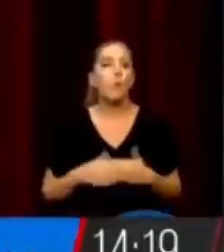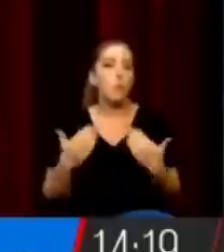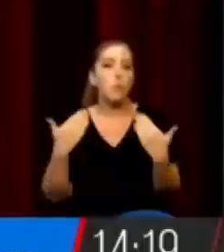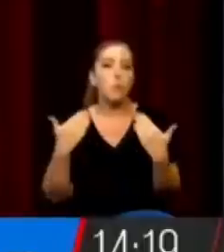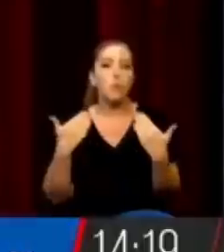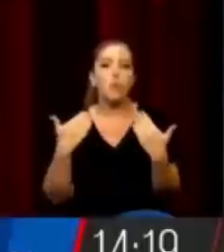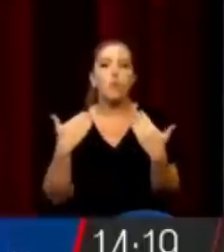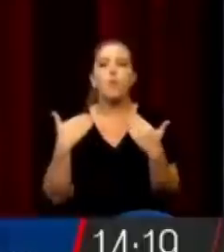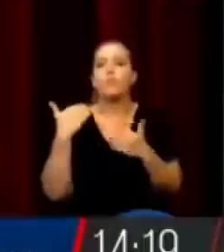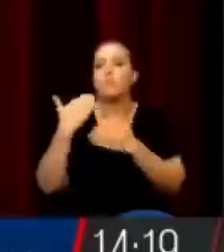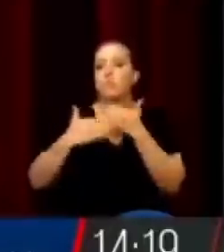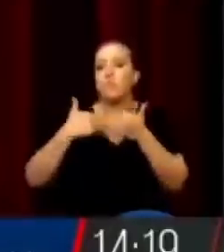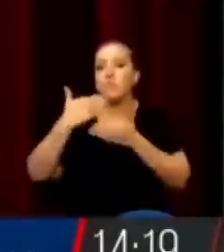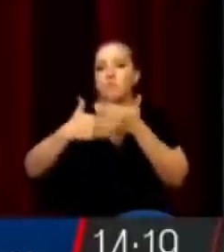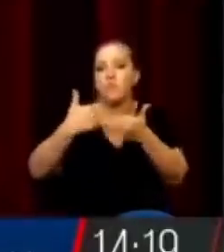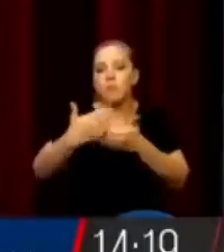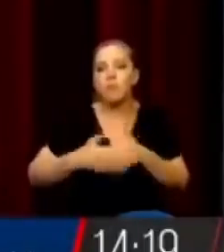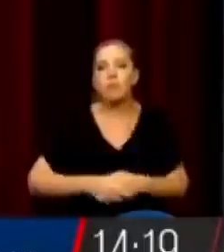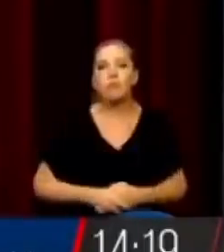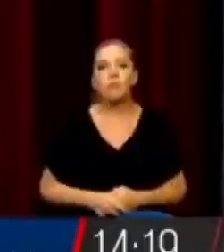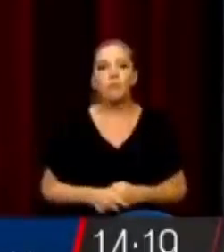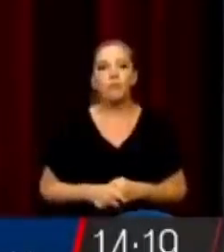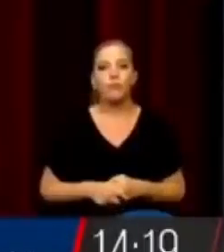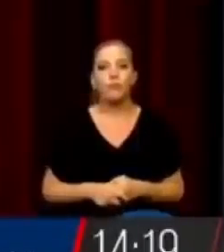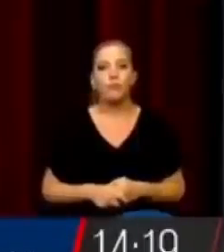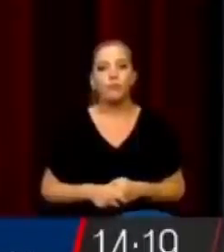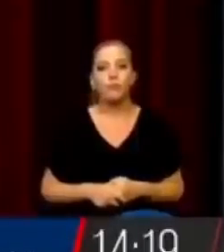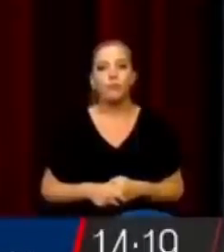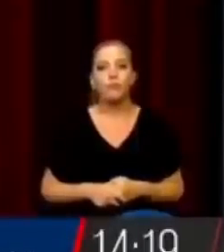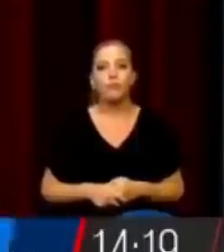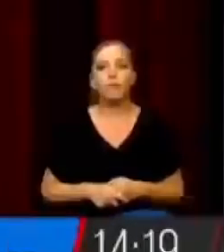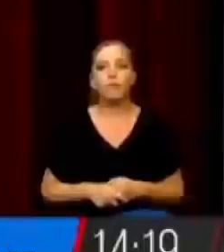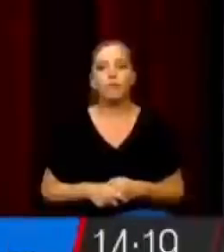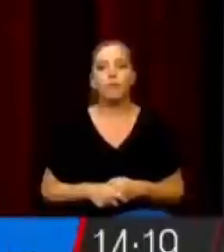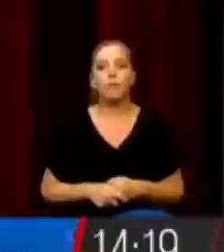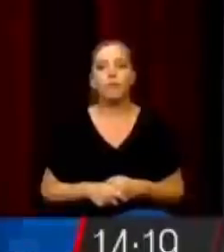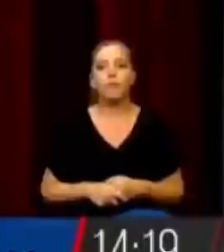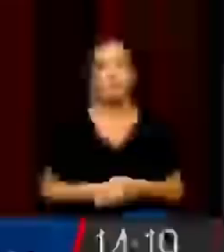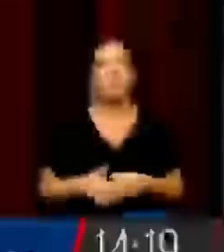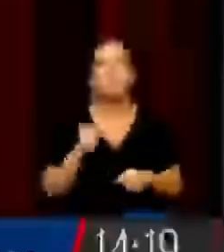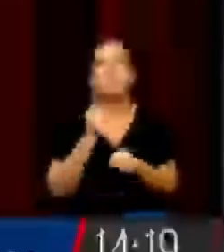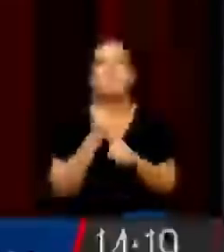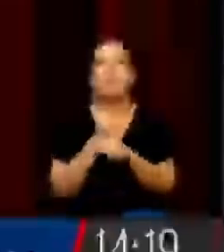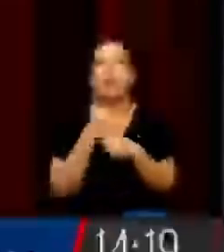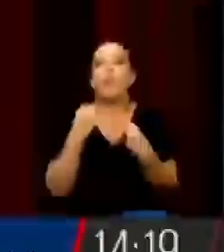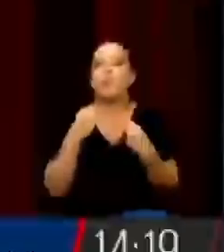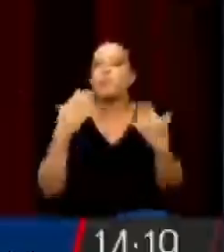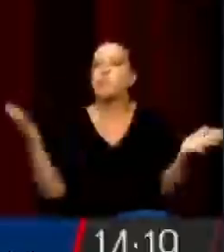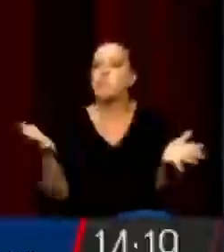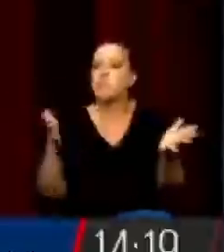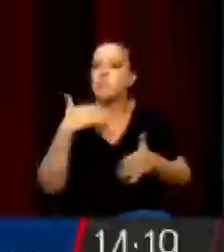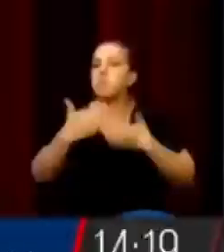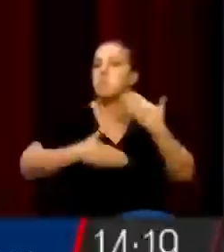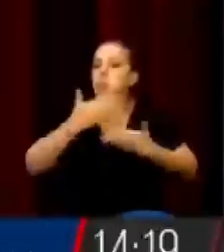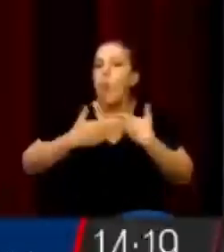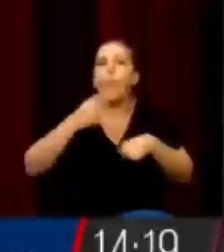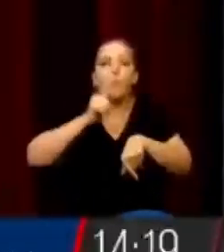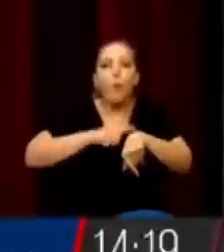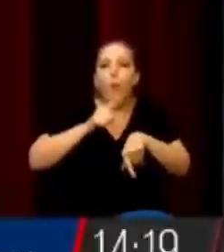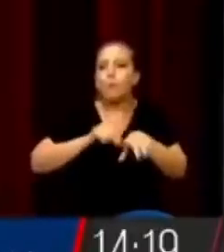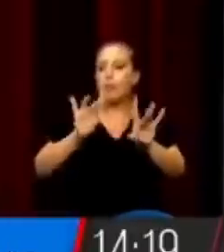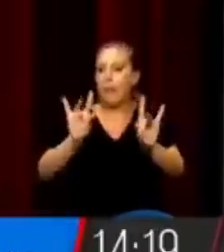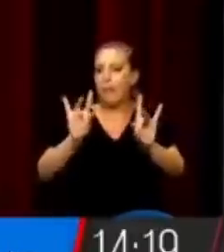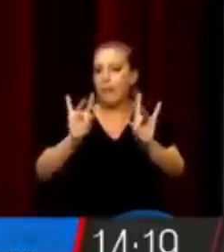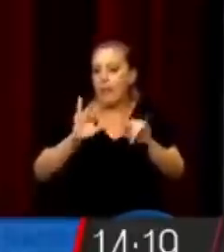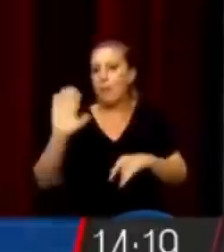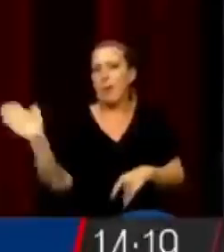avanzar en la tarea de sacar adelante un momento que parecía difícil y que sin dudas para